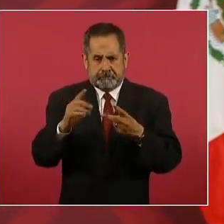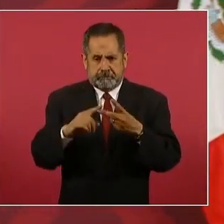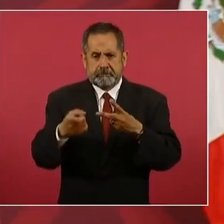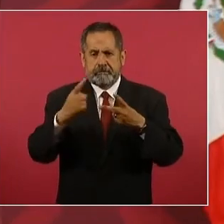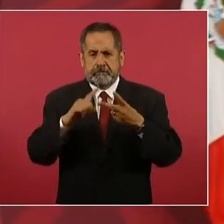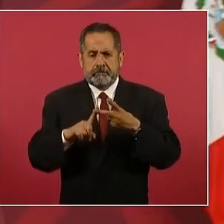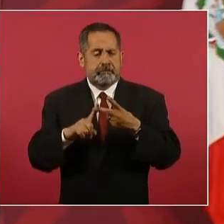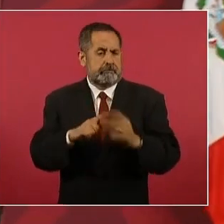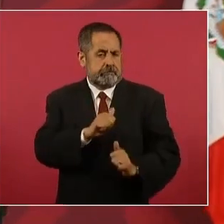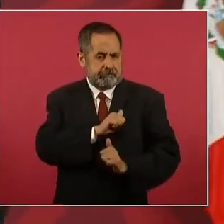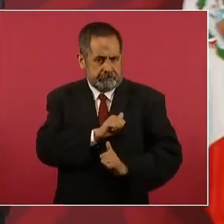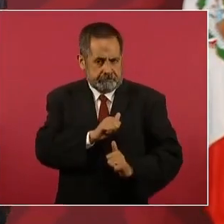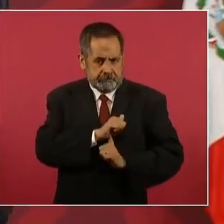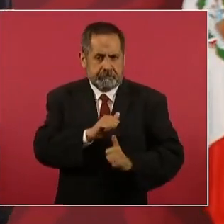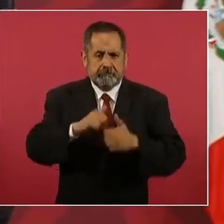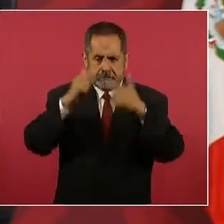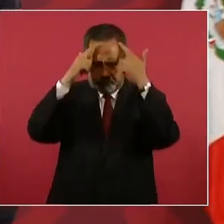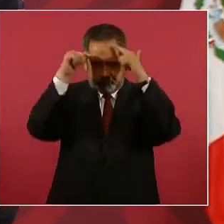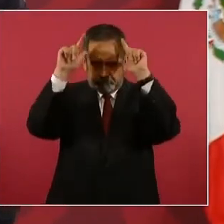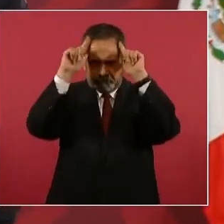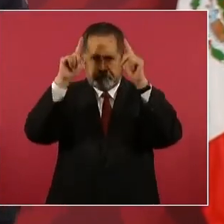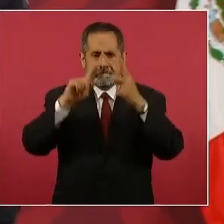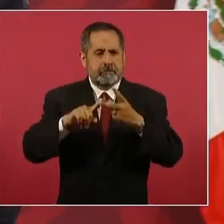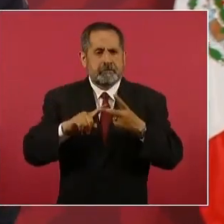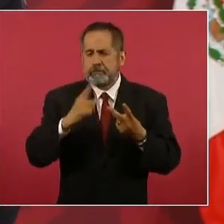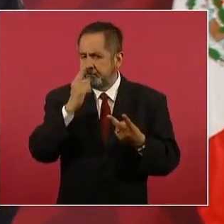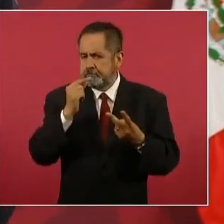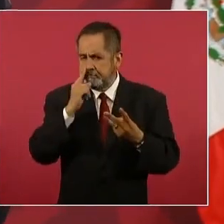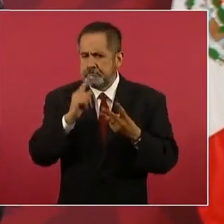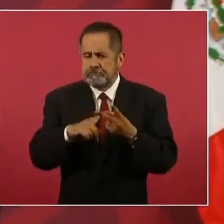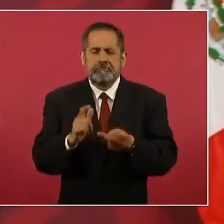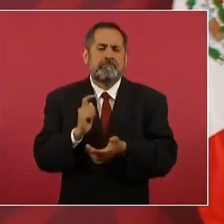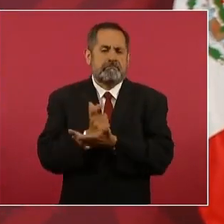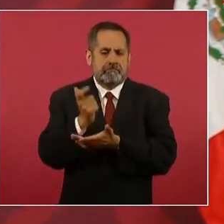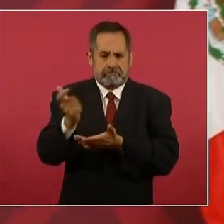soldados, marinos, policías.